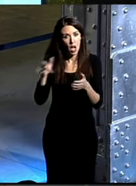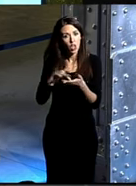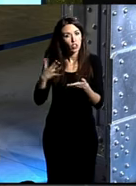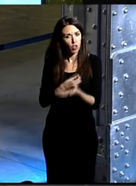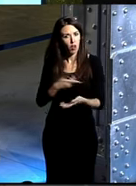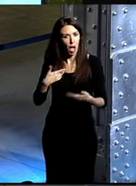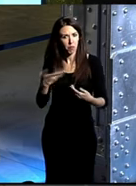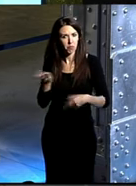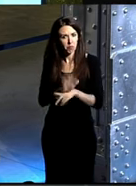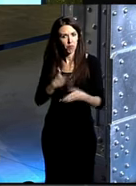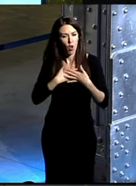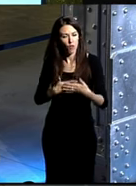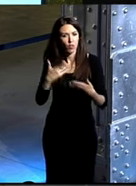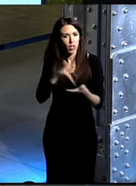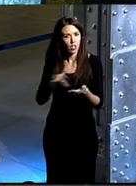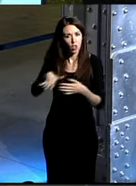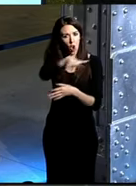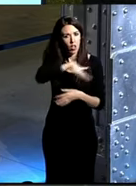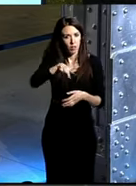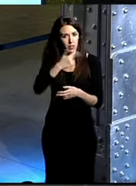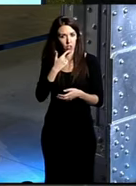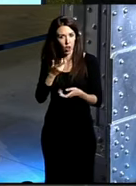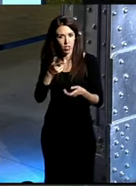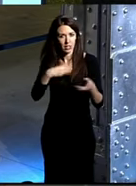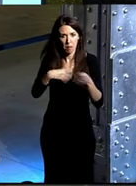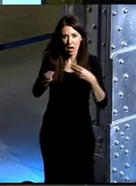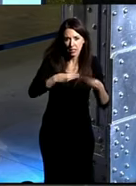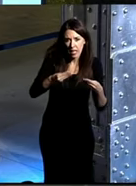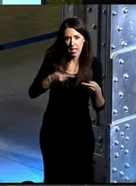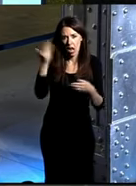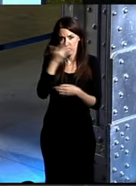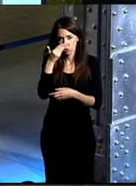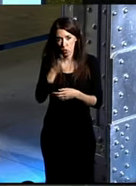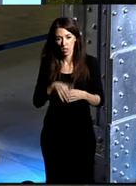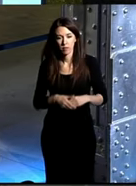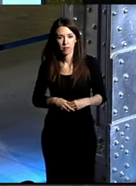prestan gozosos a trabajar en estas dimensiones del hackeo material de la escuela.